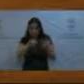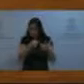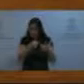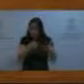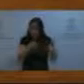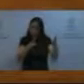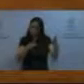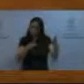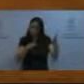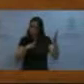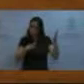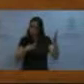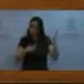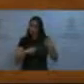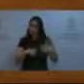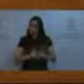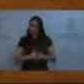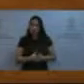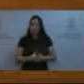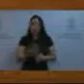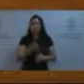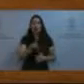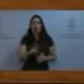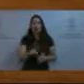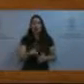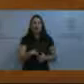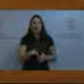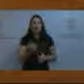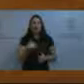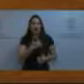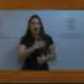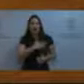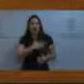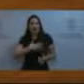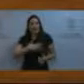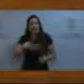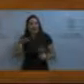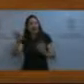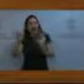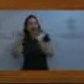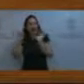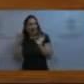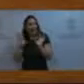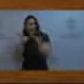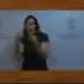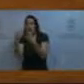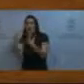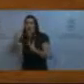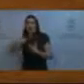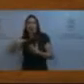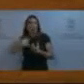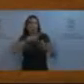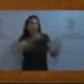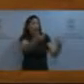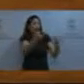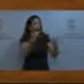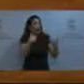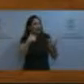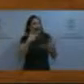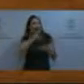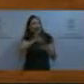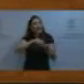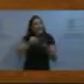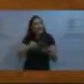También permítame que le diga que sea yo quien elija mis fuentes de información. Solo faltaba que usted me tuviera que orientar sobre lo que tengo que leer o no. A mí lo que me parece es